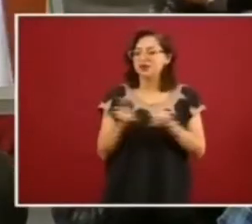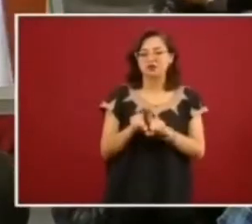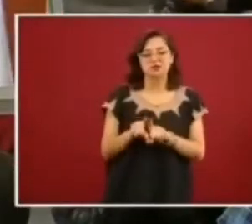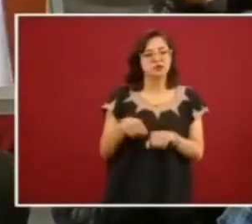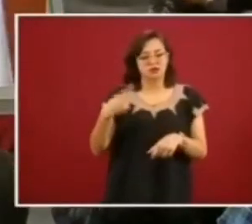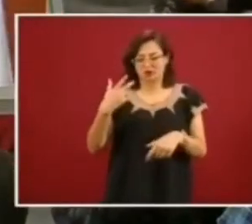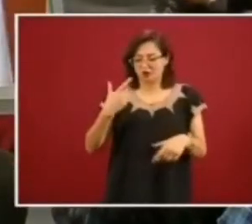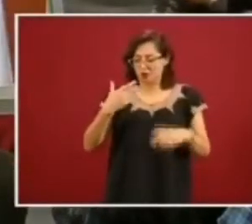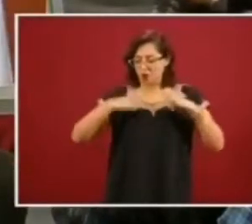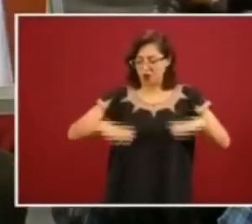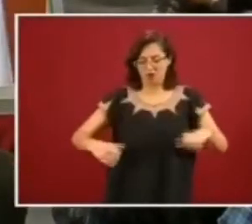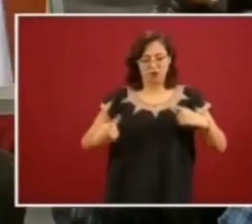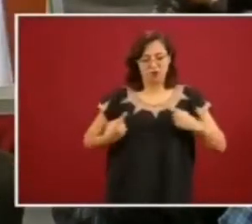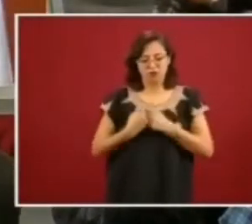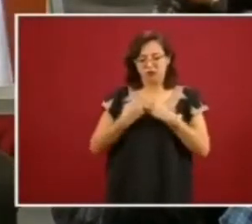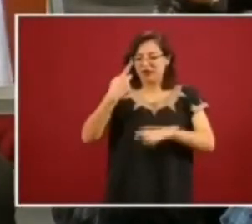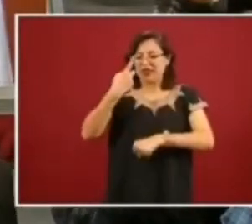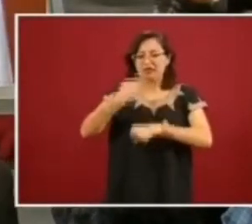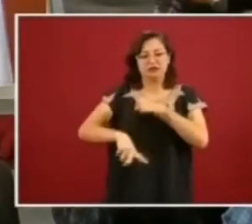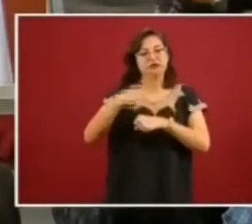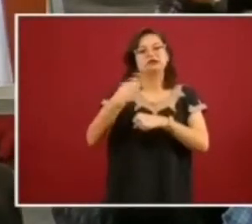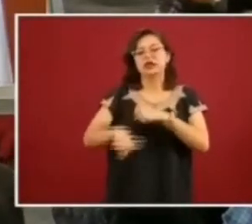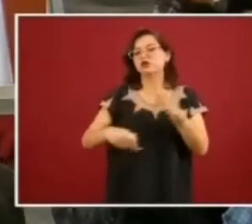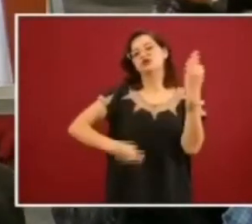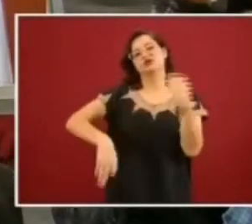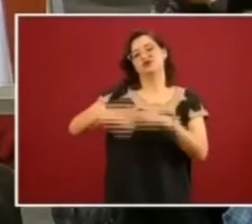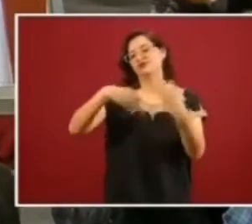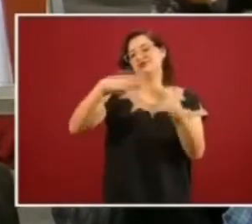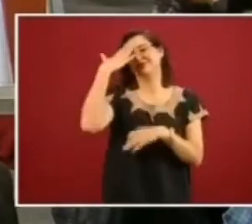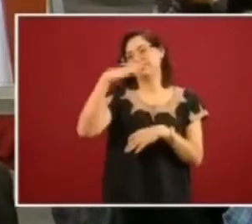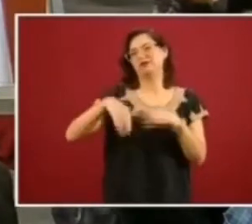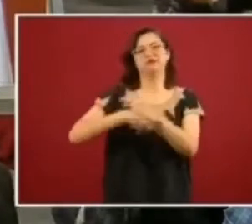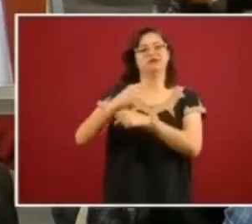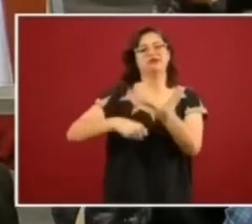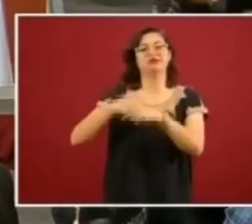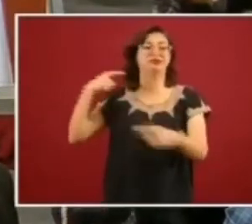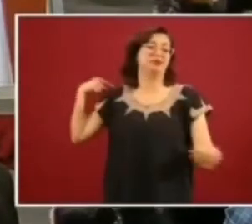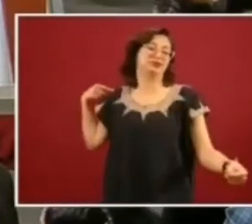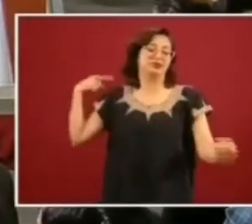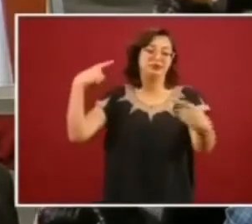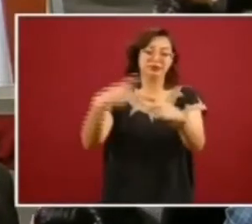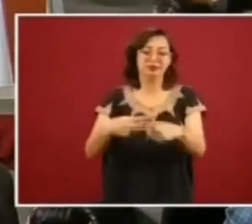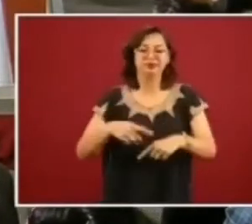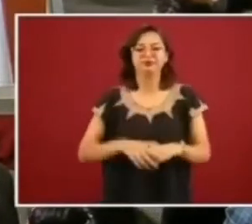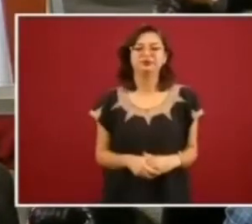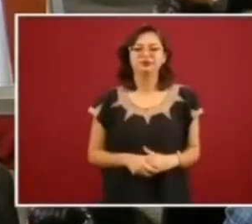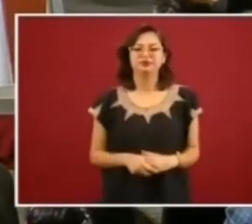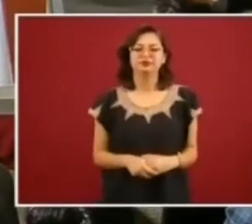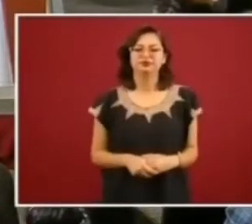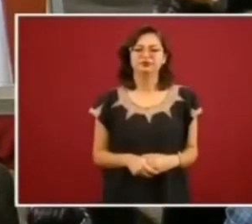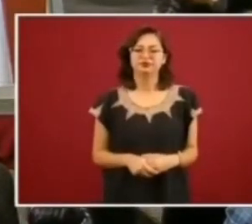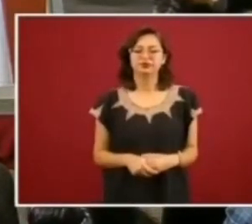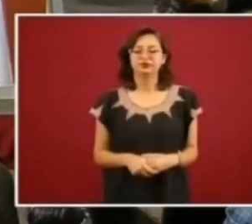la salud. Esto lo sabemos perfectamente y se sabe desde hace muchas décadas. La siguiente. Aquí se ve en tres grandes